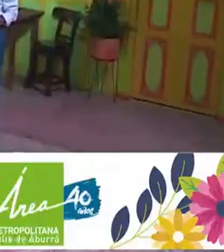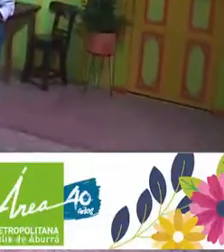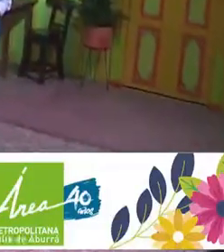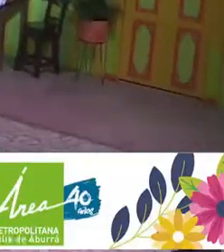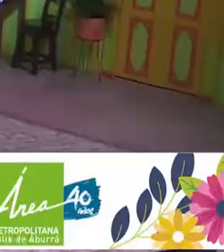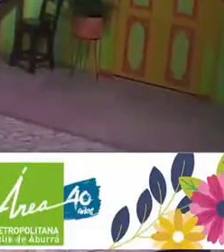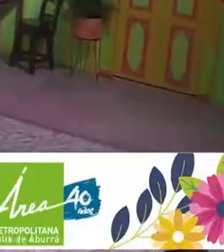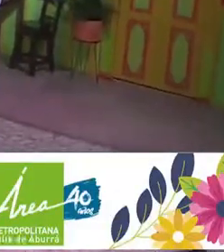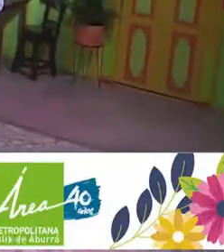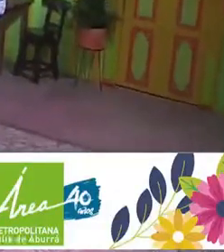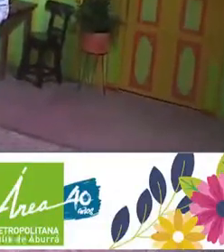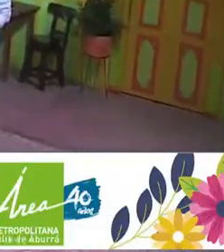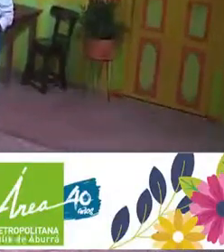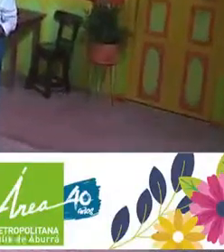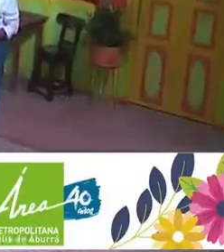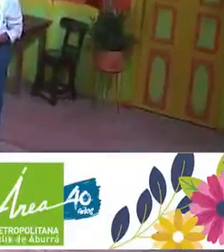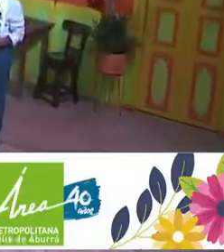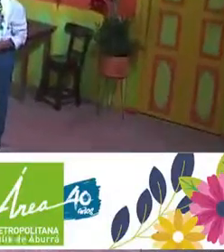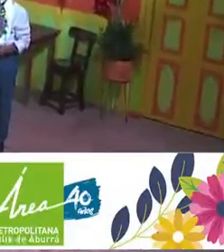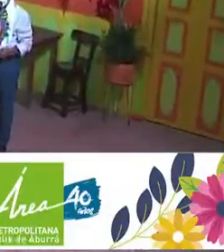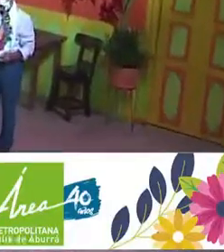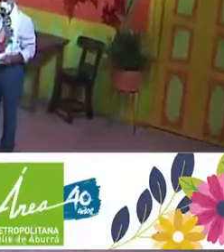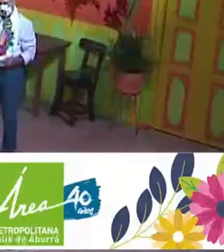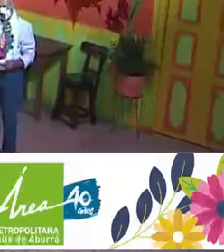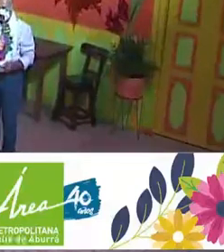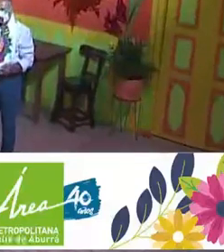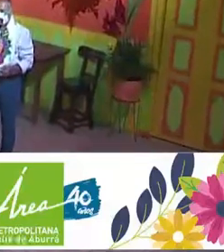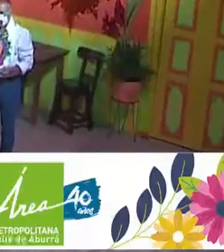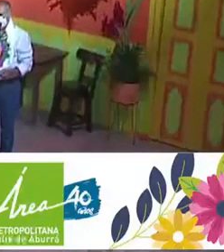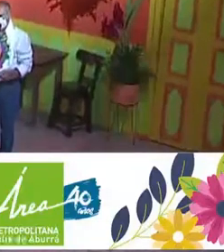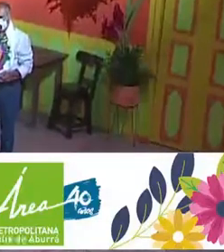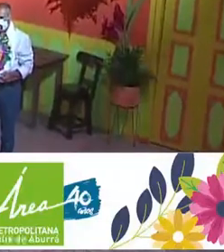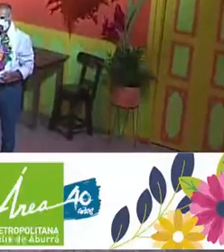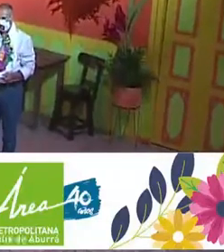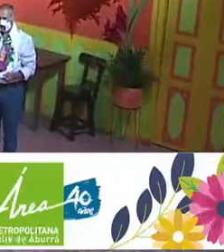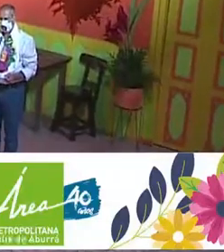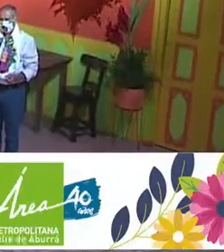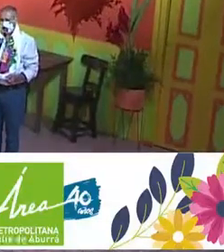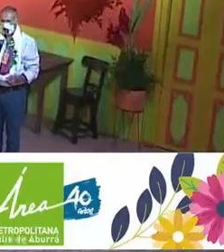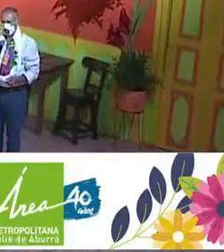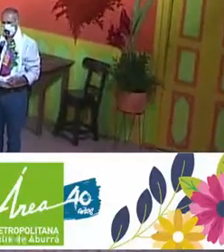Área Metropolitana del Valle de Aburrá. Futuro sostenible. 40 años.